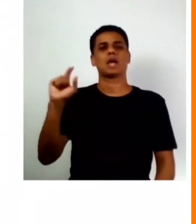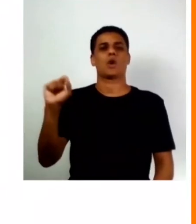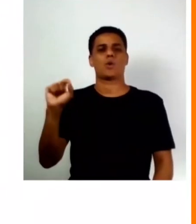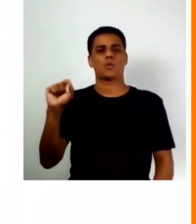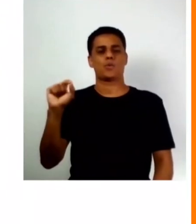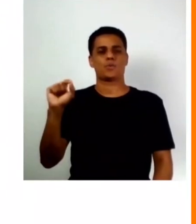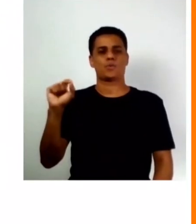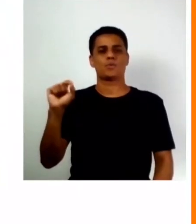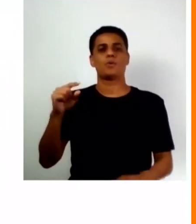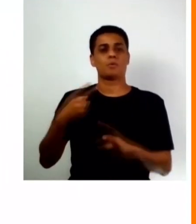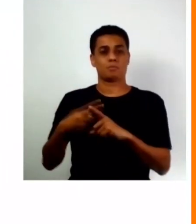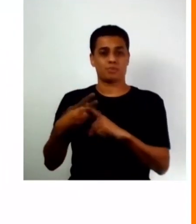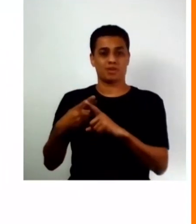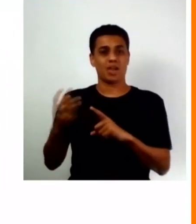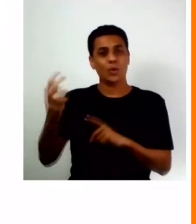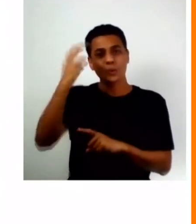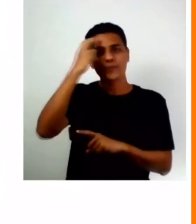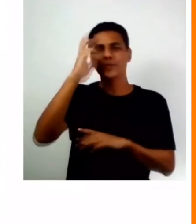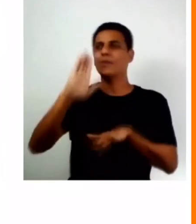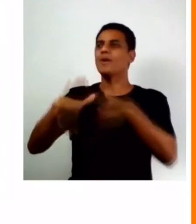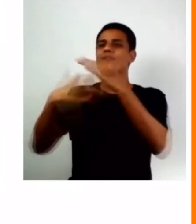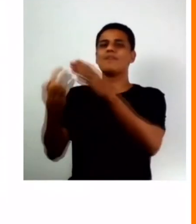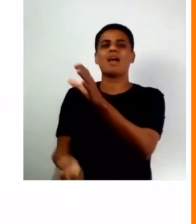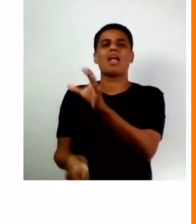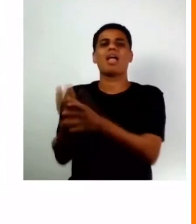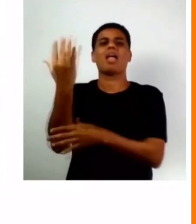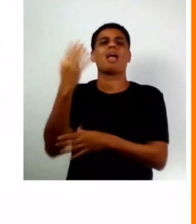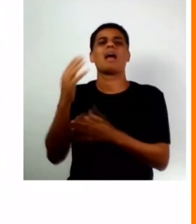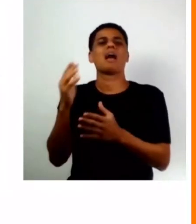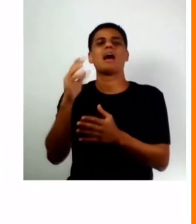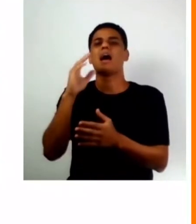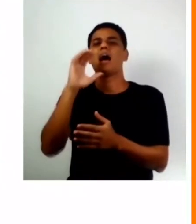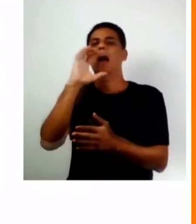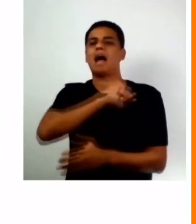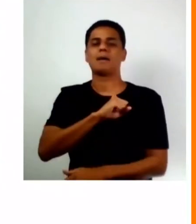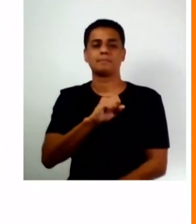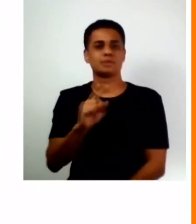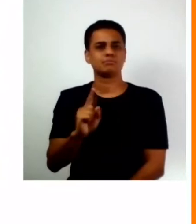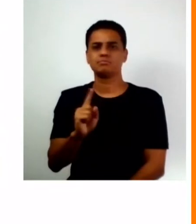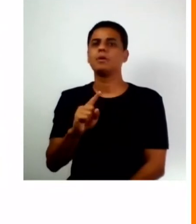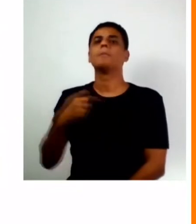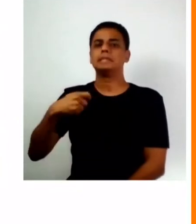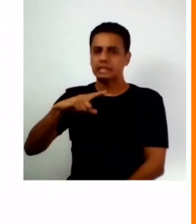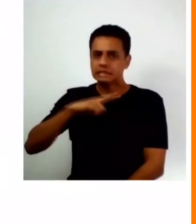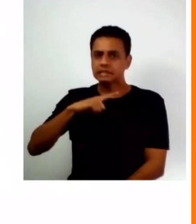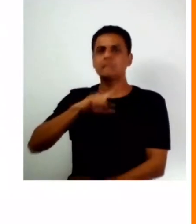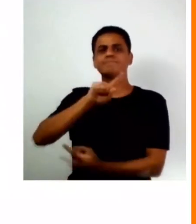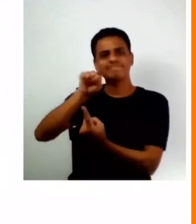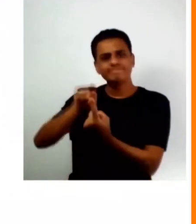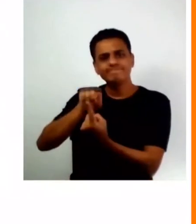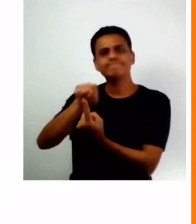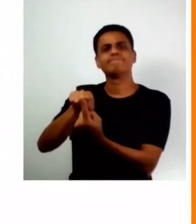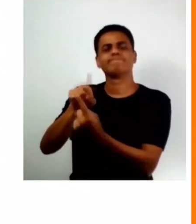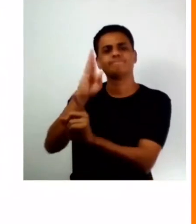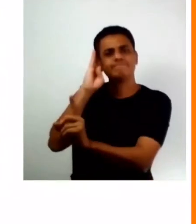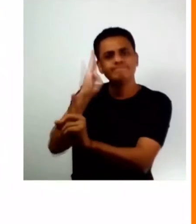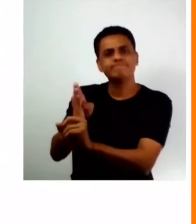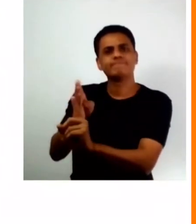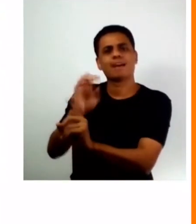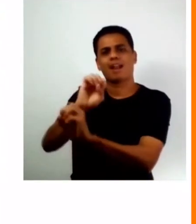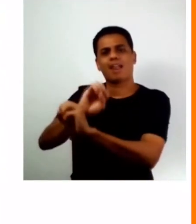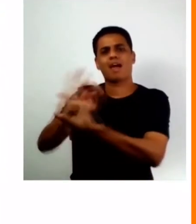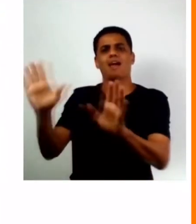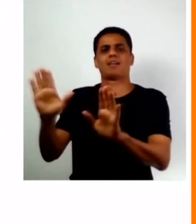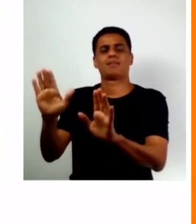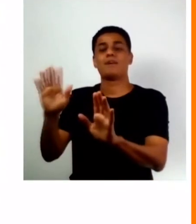algunas veces sí, sino cando hai unha intencionalidade para aprovechar o que está